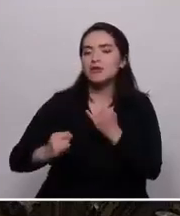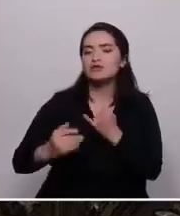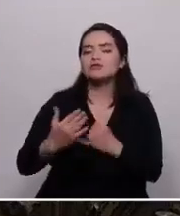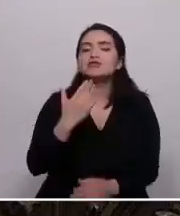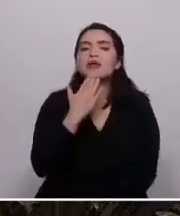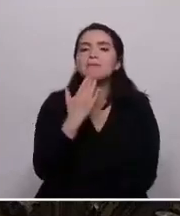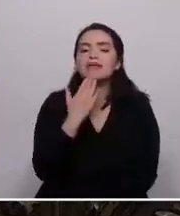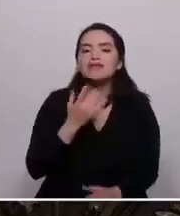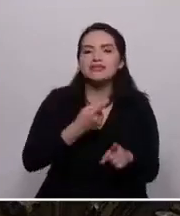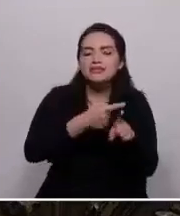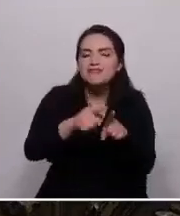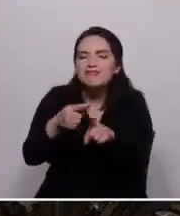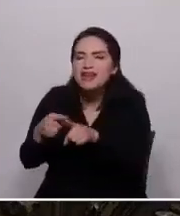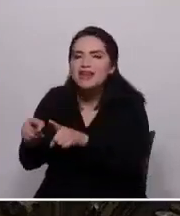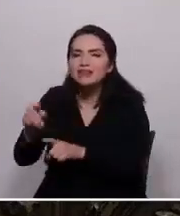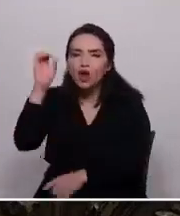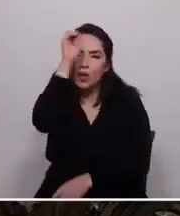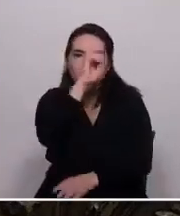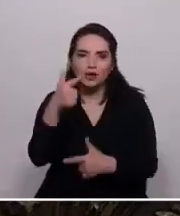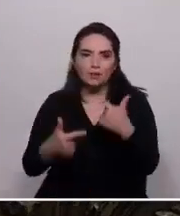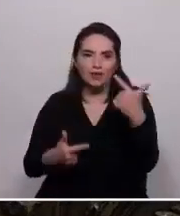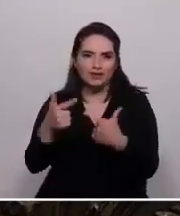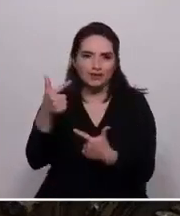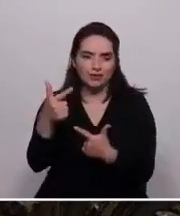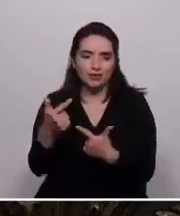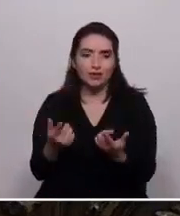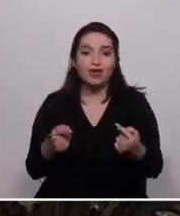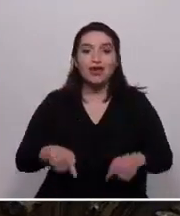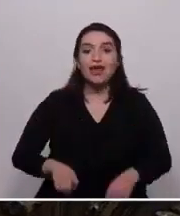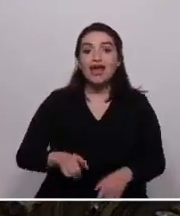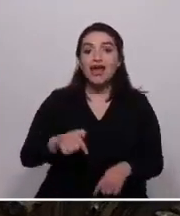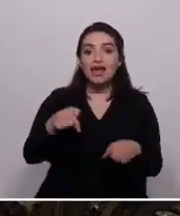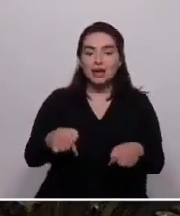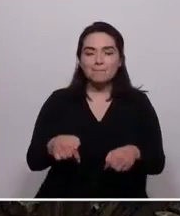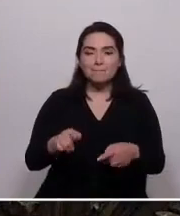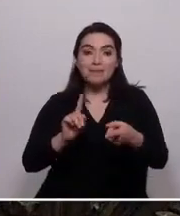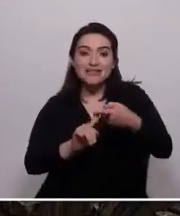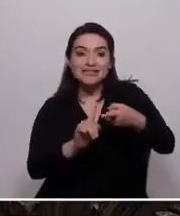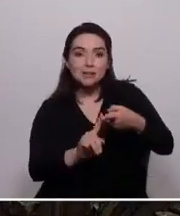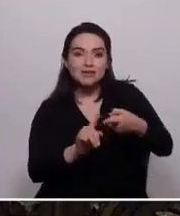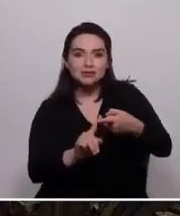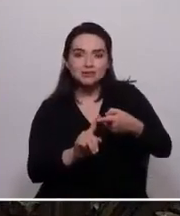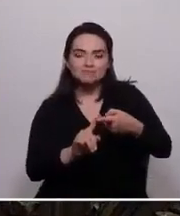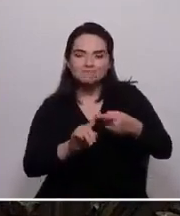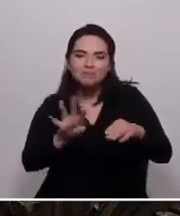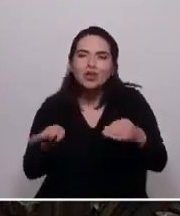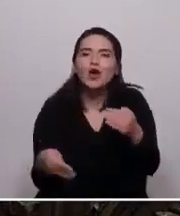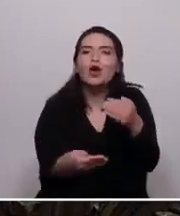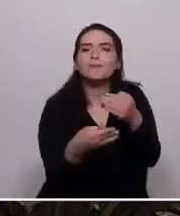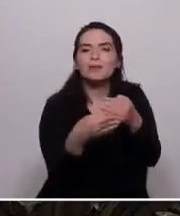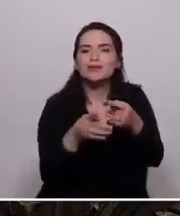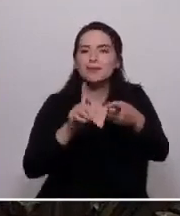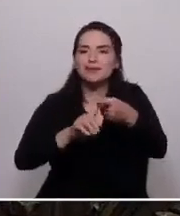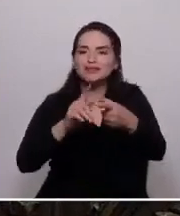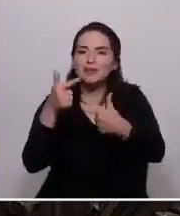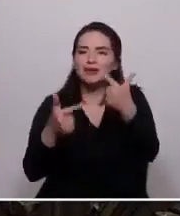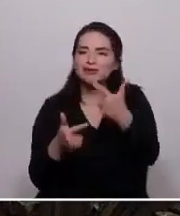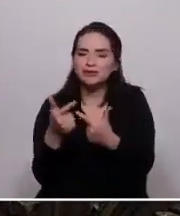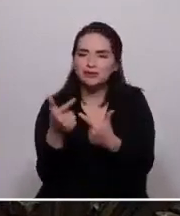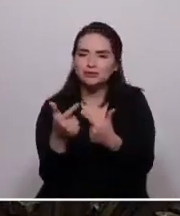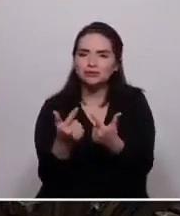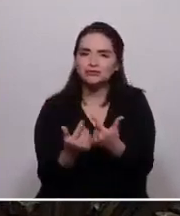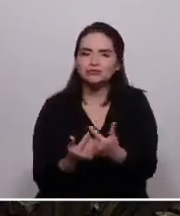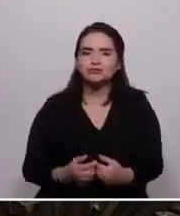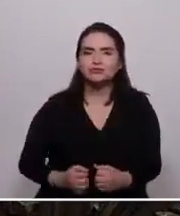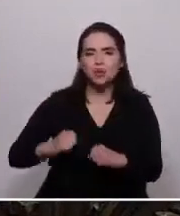político, que reconstruye espacios de participación que complementan la representación política y que establece muros